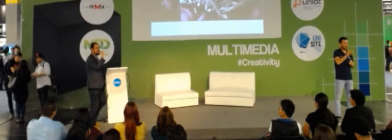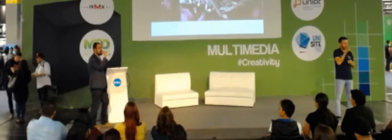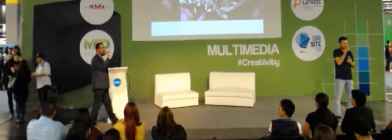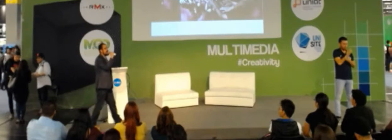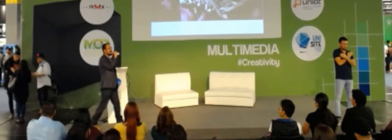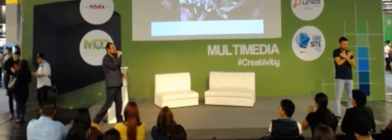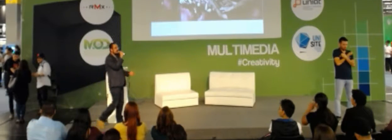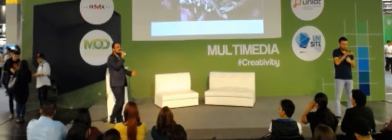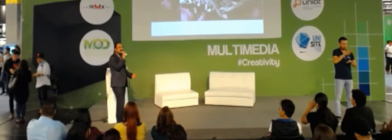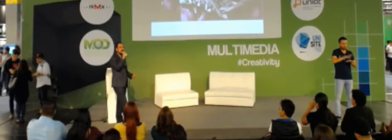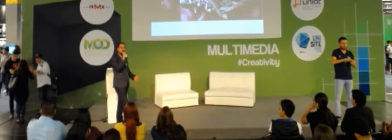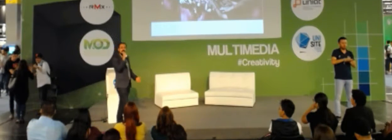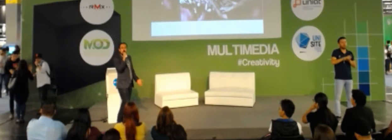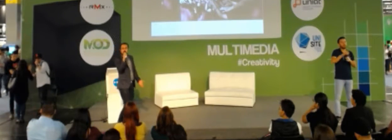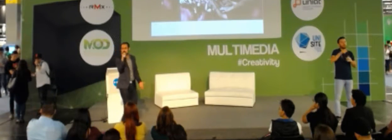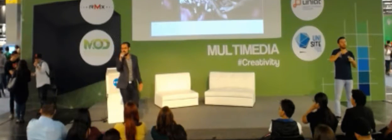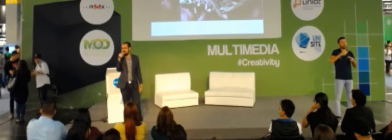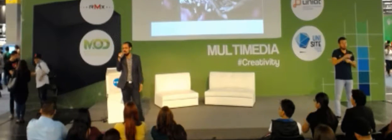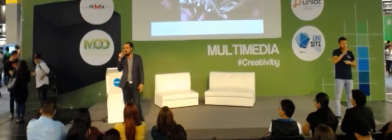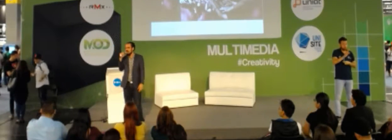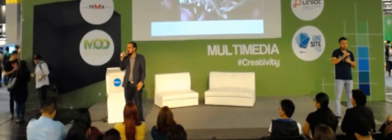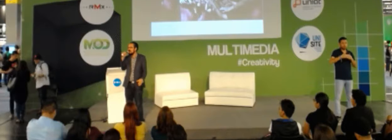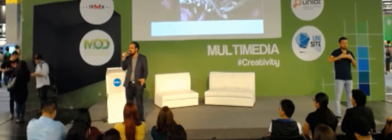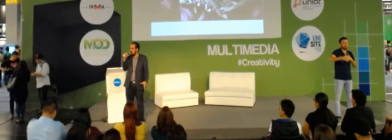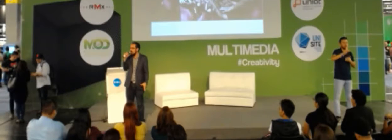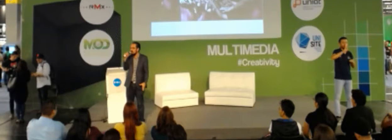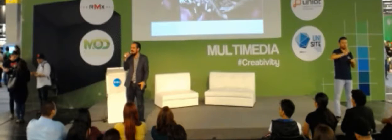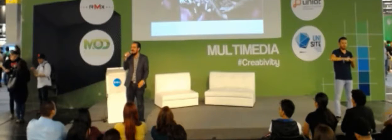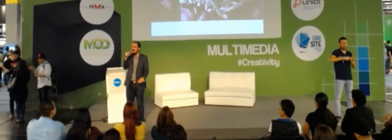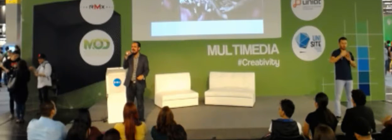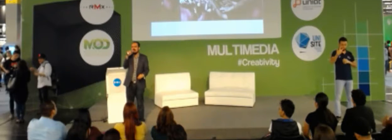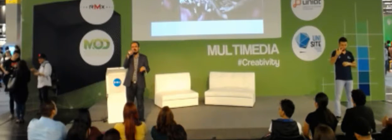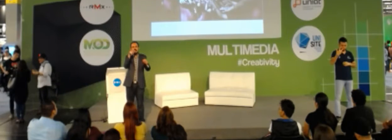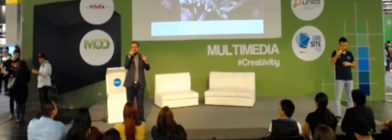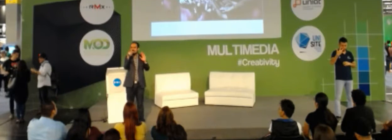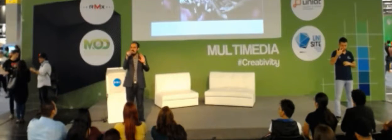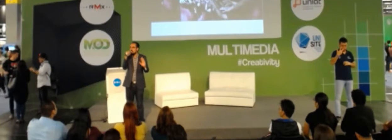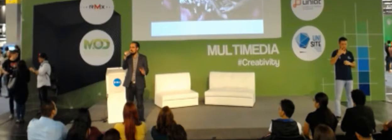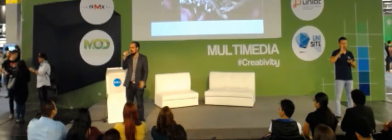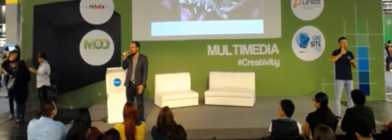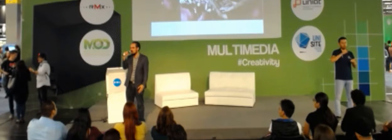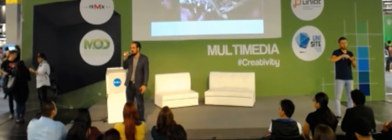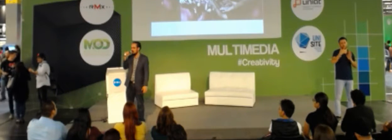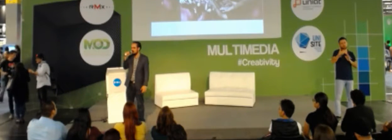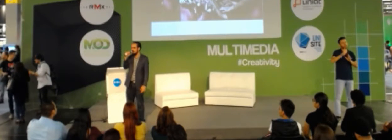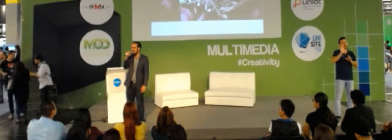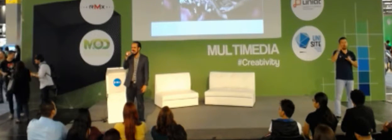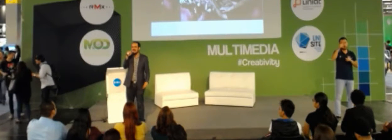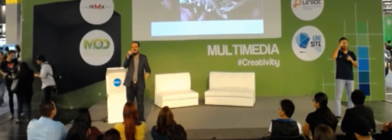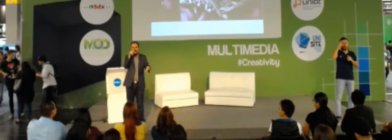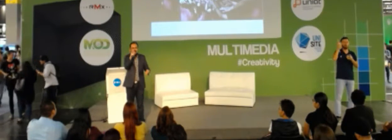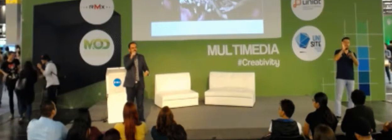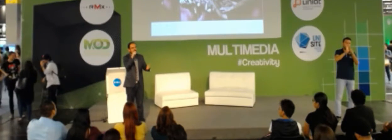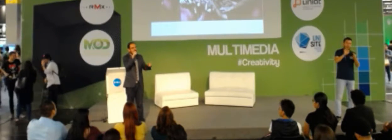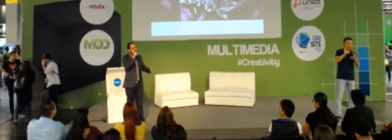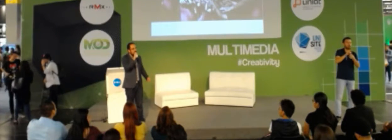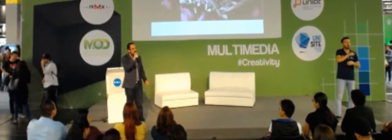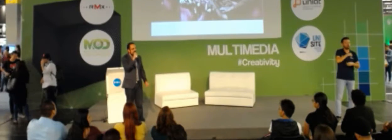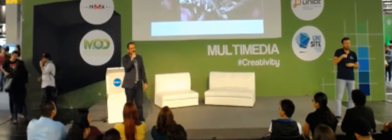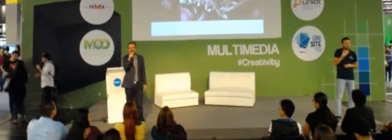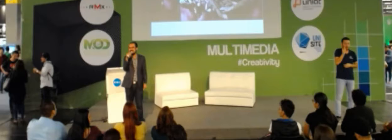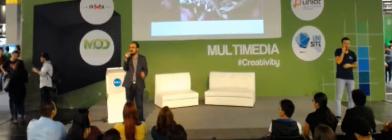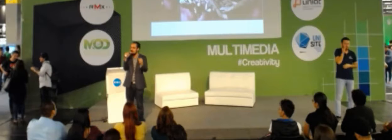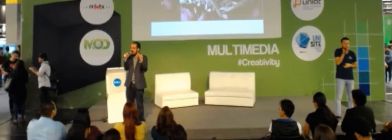Incluyente, nacemos en el 2008. Es una asociación civil. Es muy claro nuestro propósito. Queremos que los